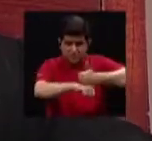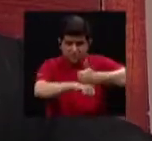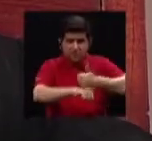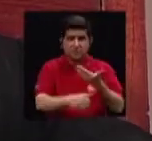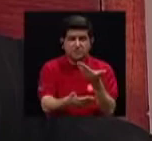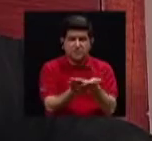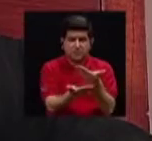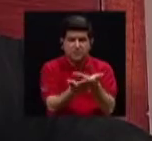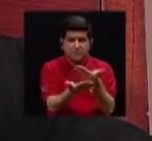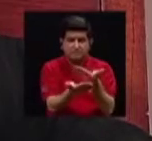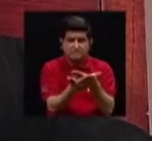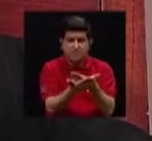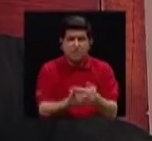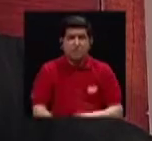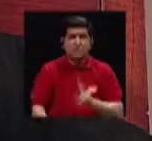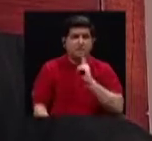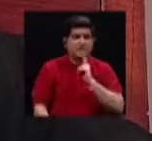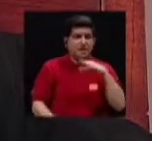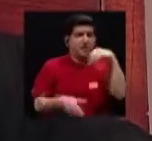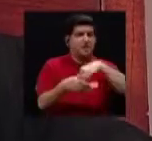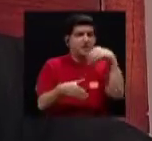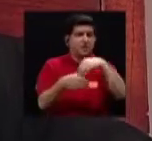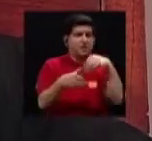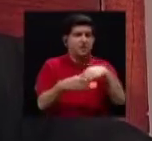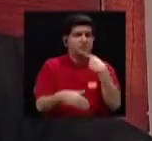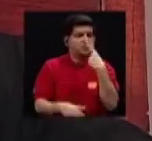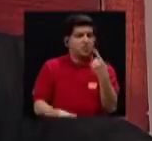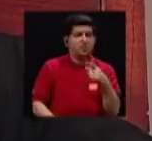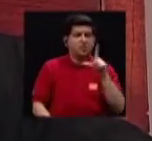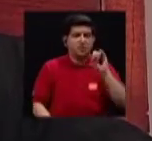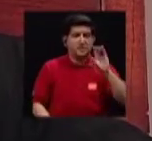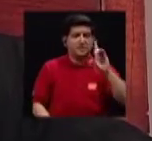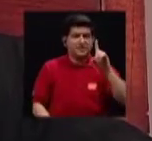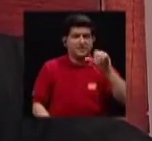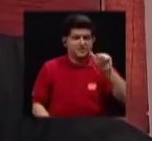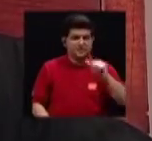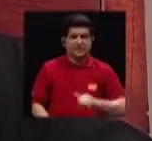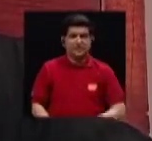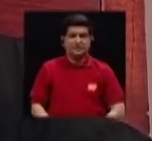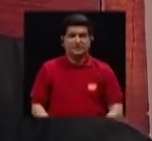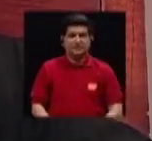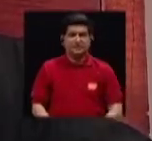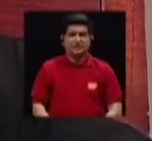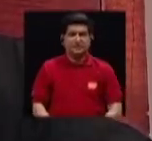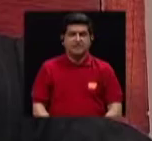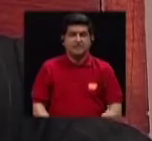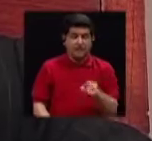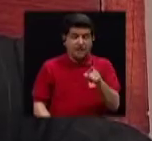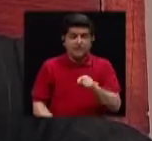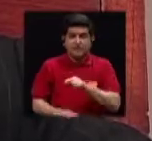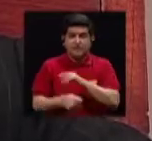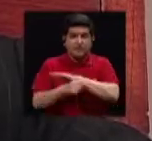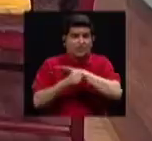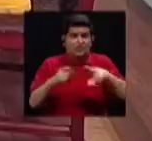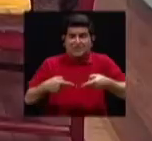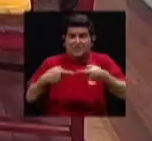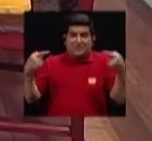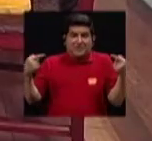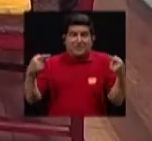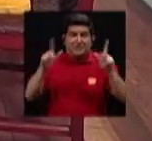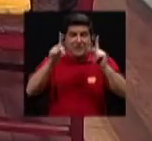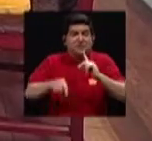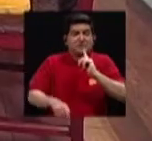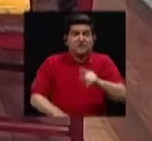los verdaderos ingresos. Como dice la licenciada, es totalmente contradictorio que una persona diga